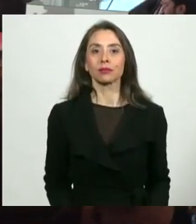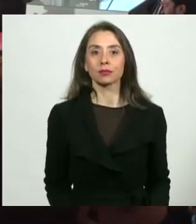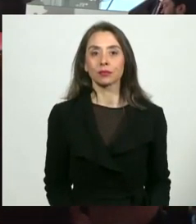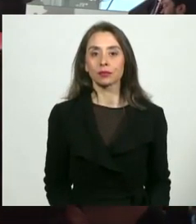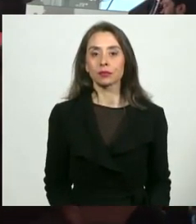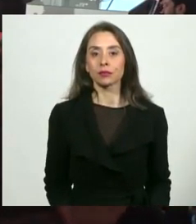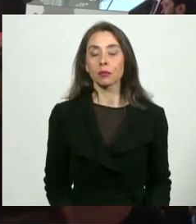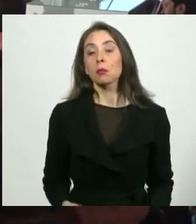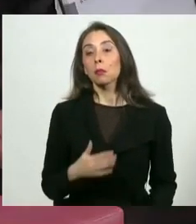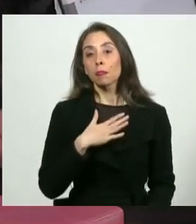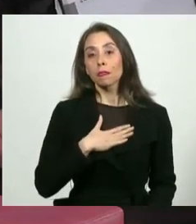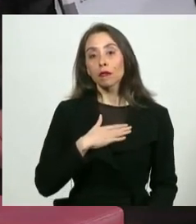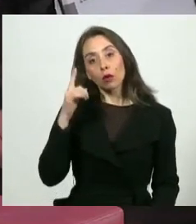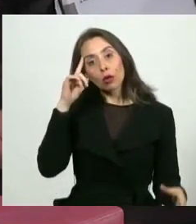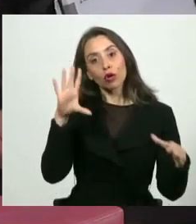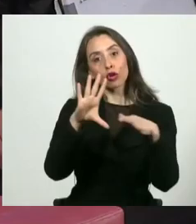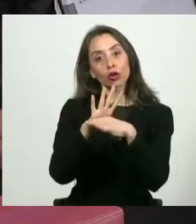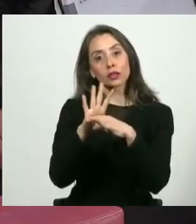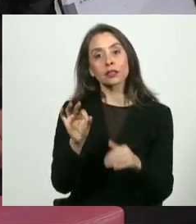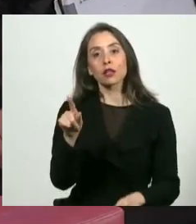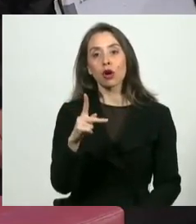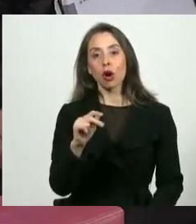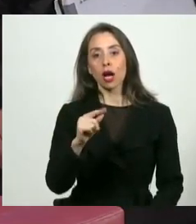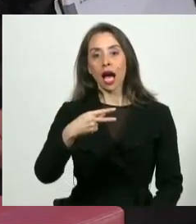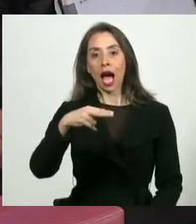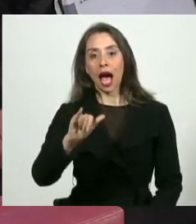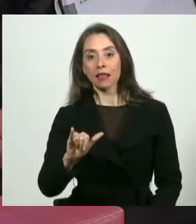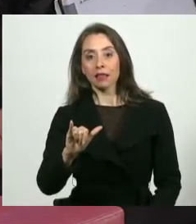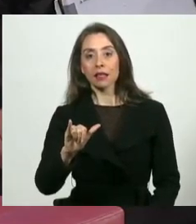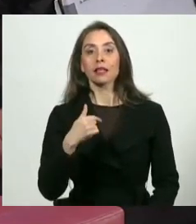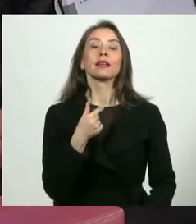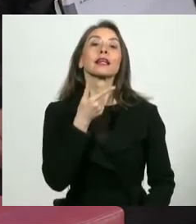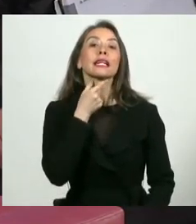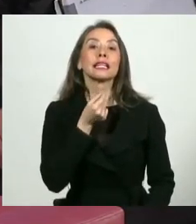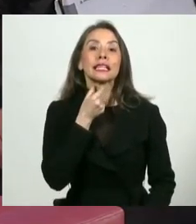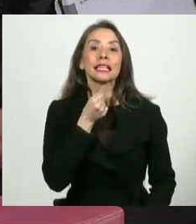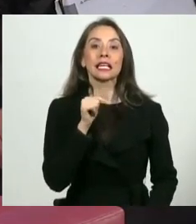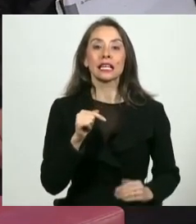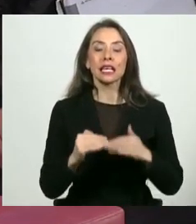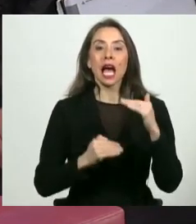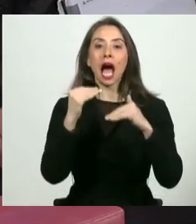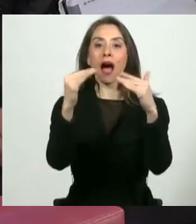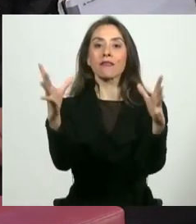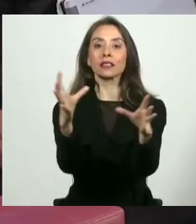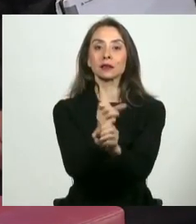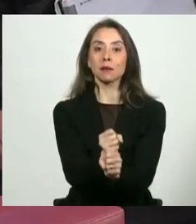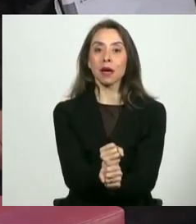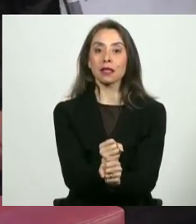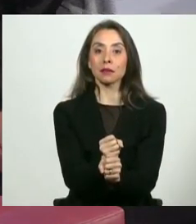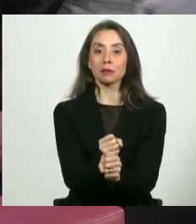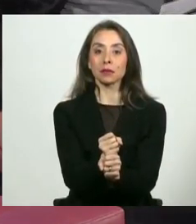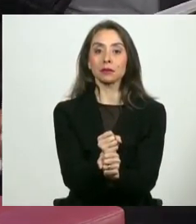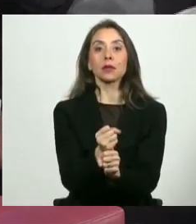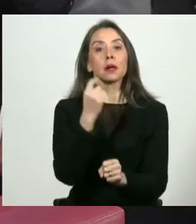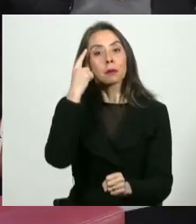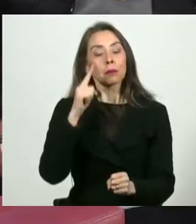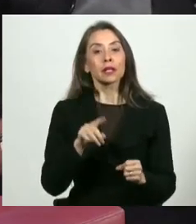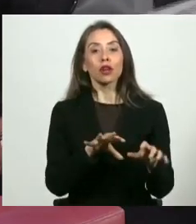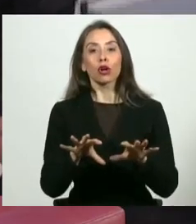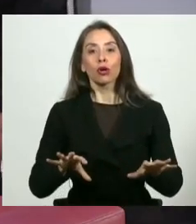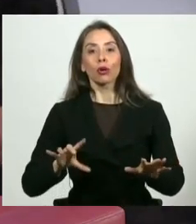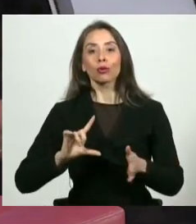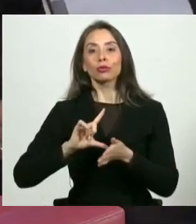A ver, yo tiendo a coincidir mucho con la Katy de que uno quisiera que esto avanzara mucho más rápido. Pero las cosas